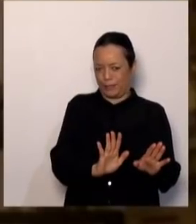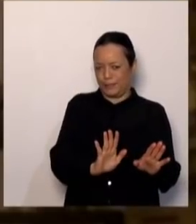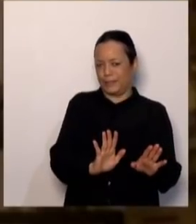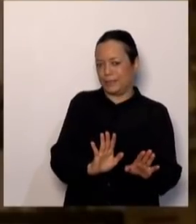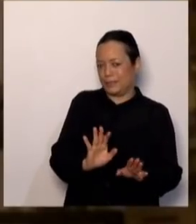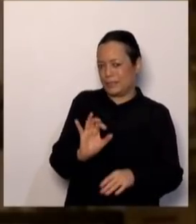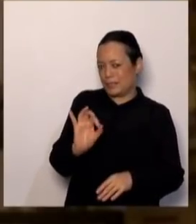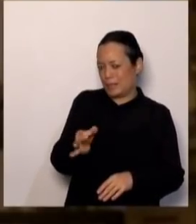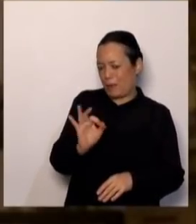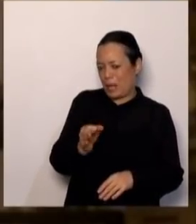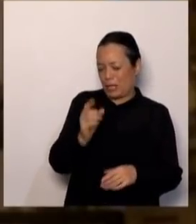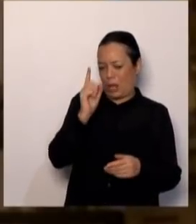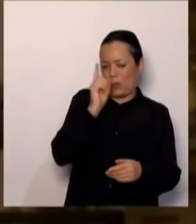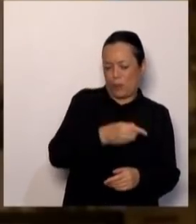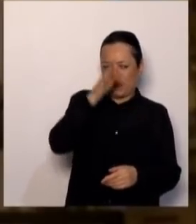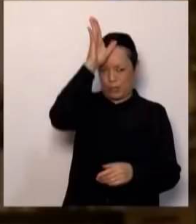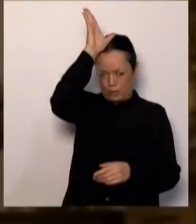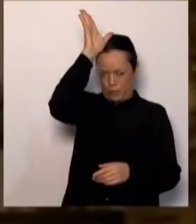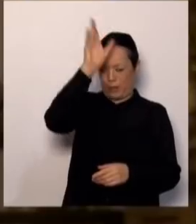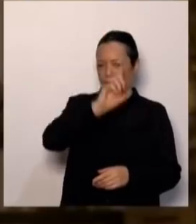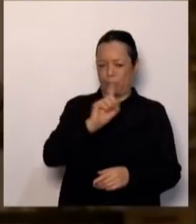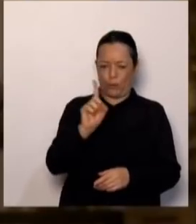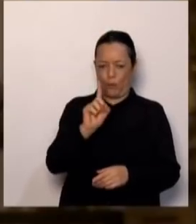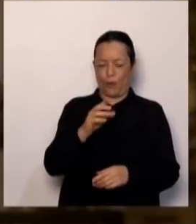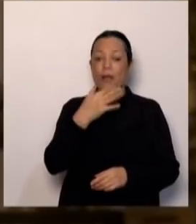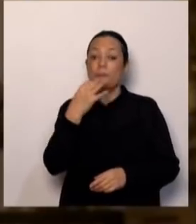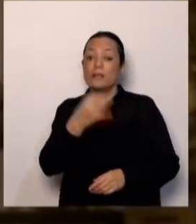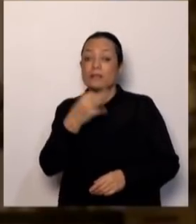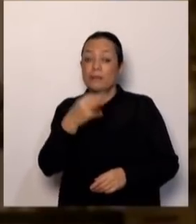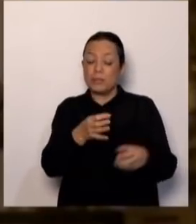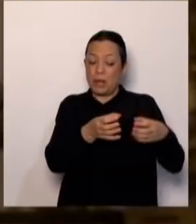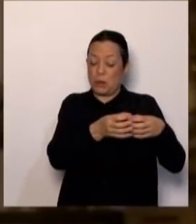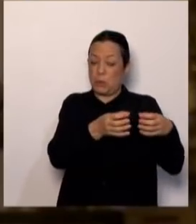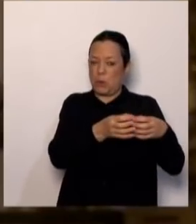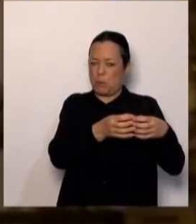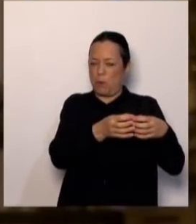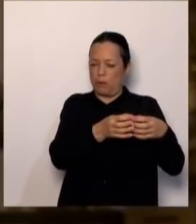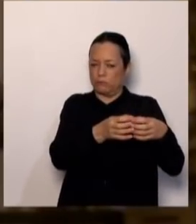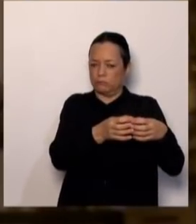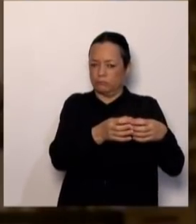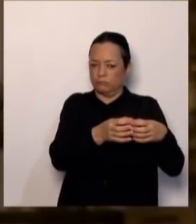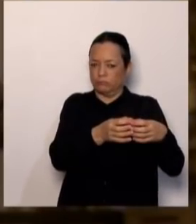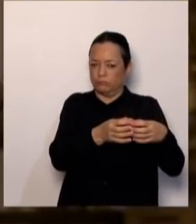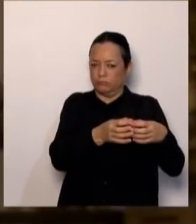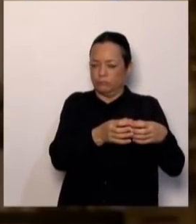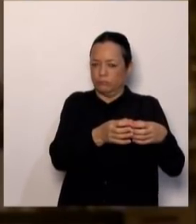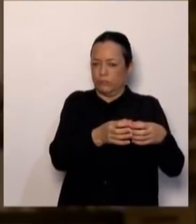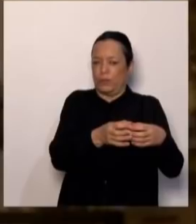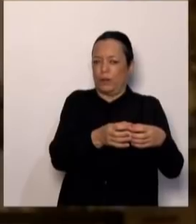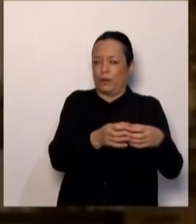nada con la dominación romana. Especialmente ese grupo era el de los más religiosos, los